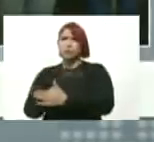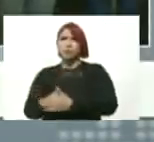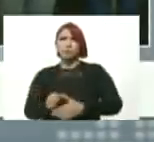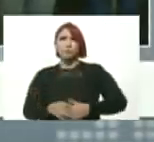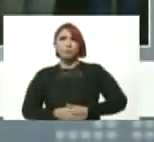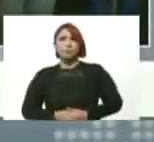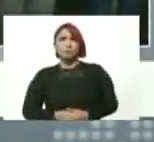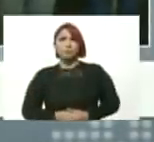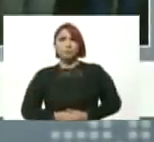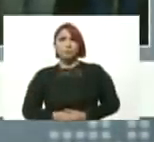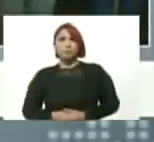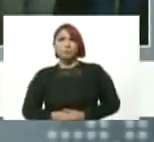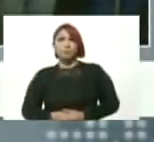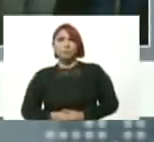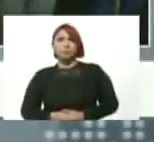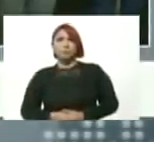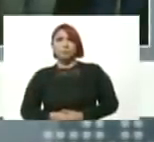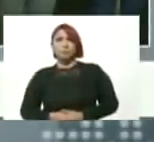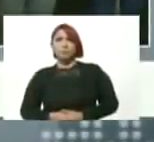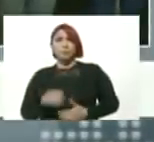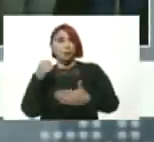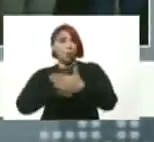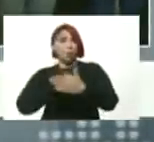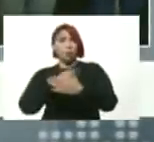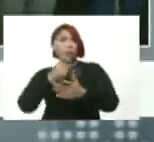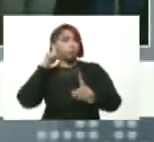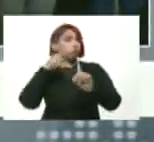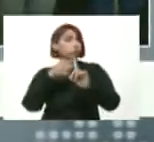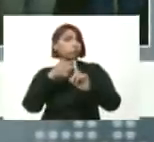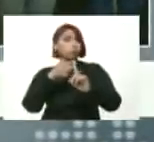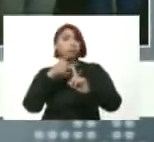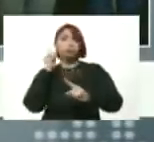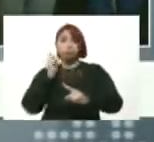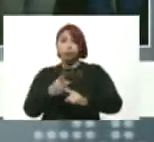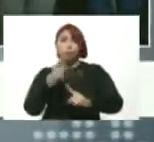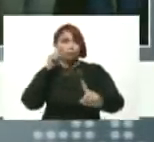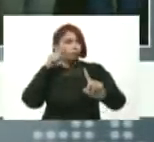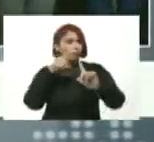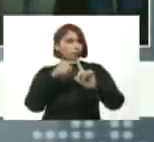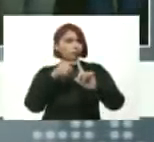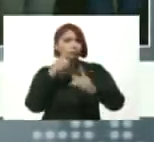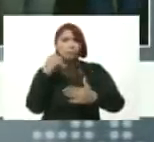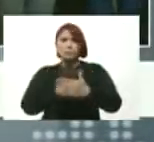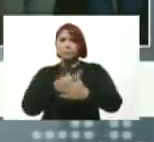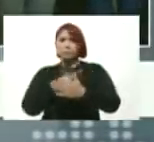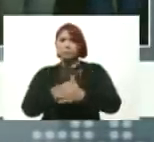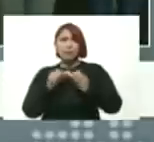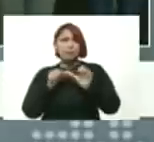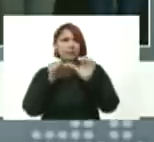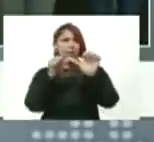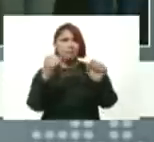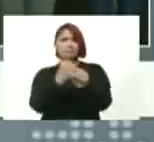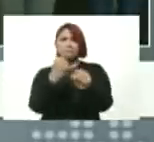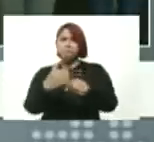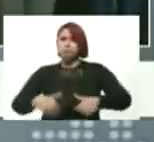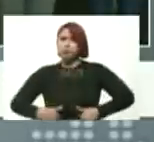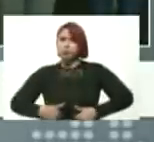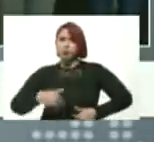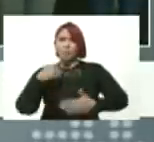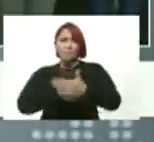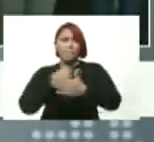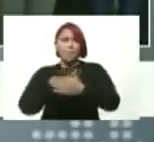falconianas la lucha es para allá el horizonte está ya lo que hay que seguir es trabajando luchando